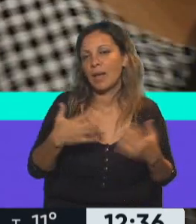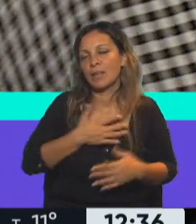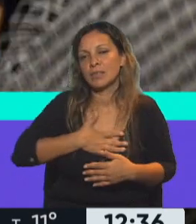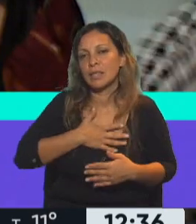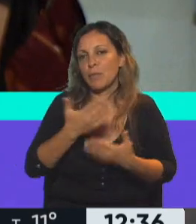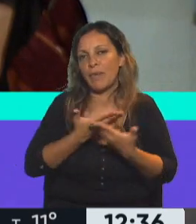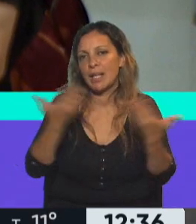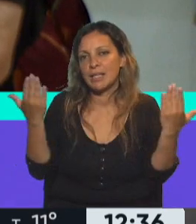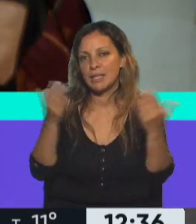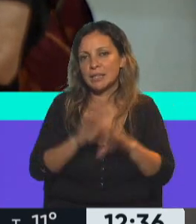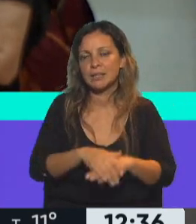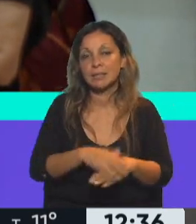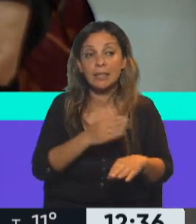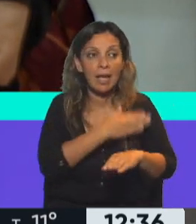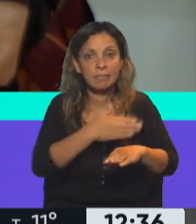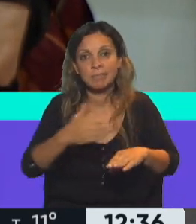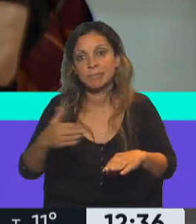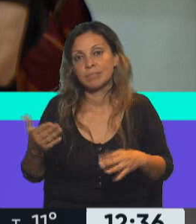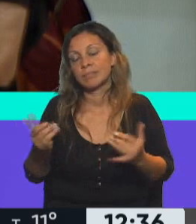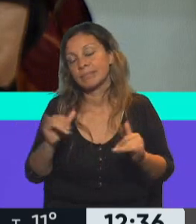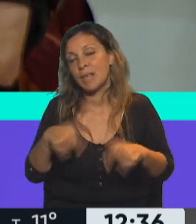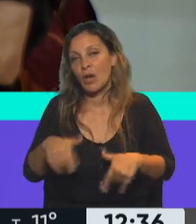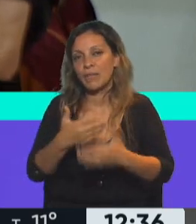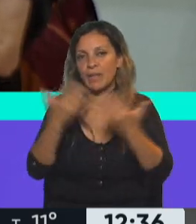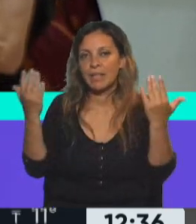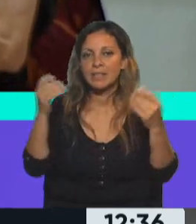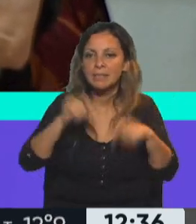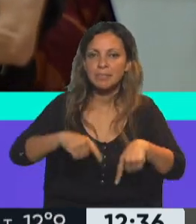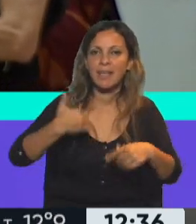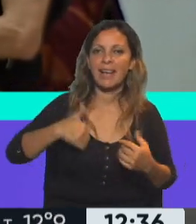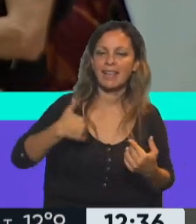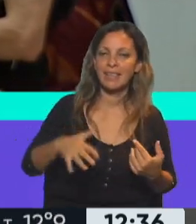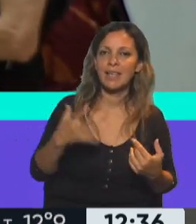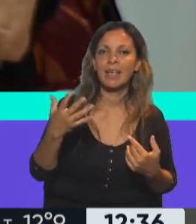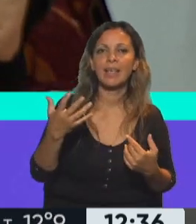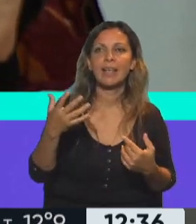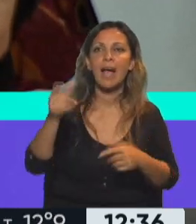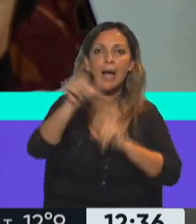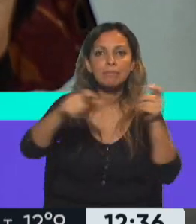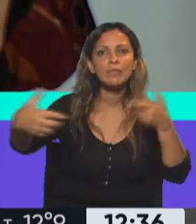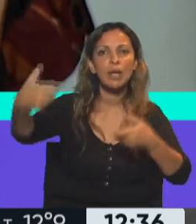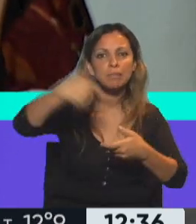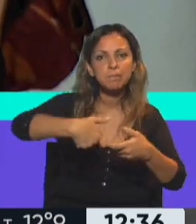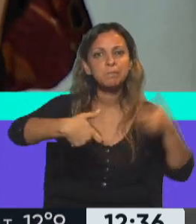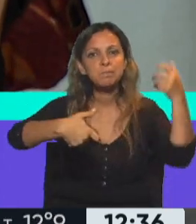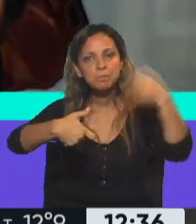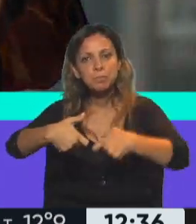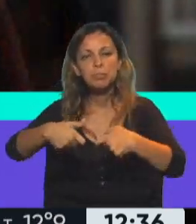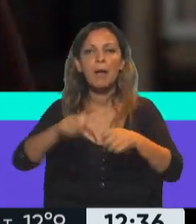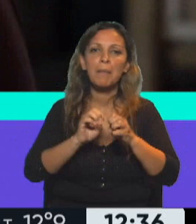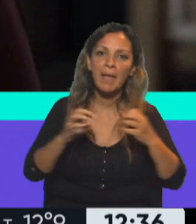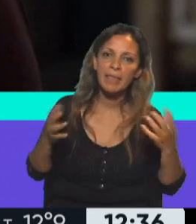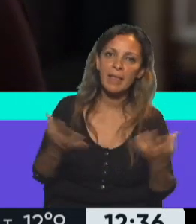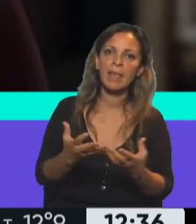felices y contentos después de todo lo que pasamos, de filmar en Argentina, conseguir los inversores, la pandemia de por